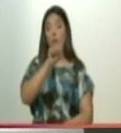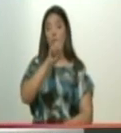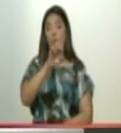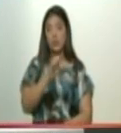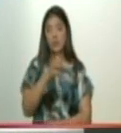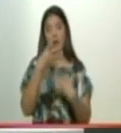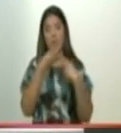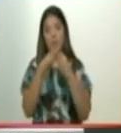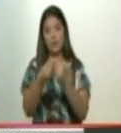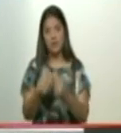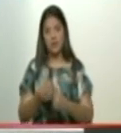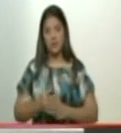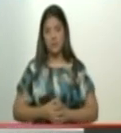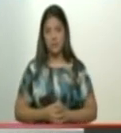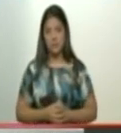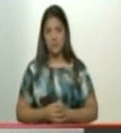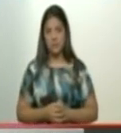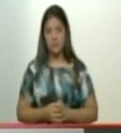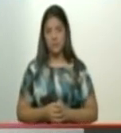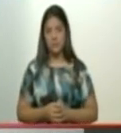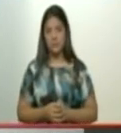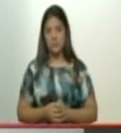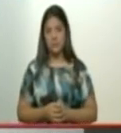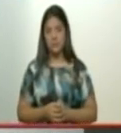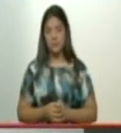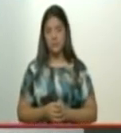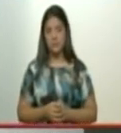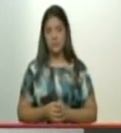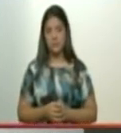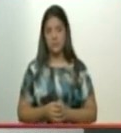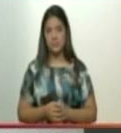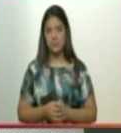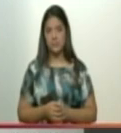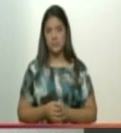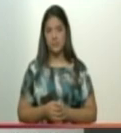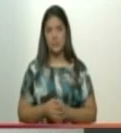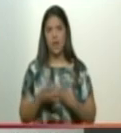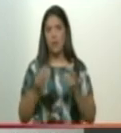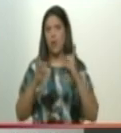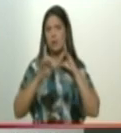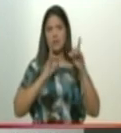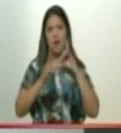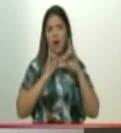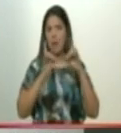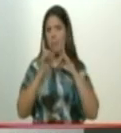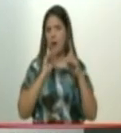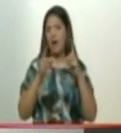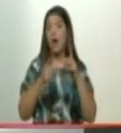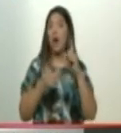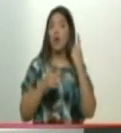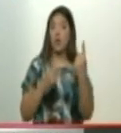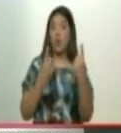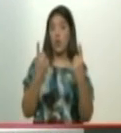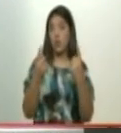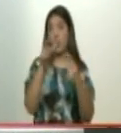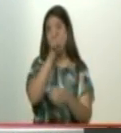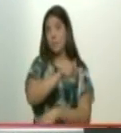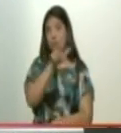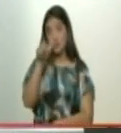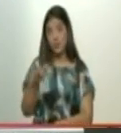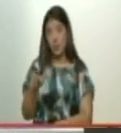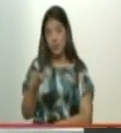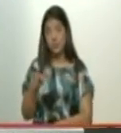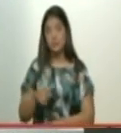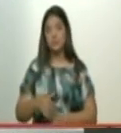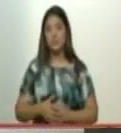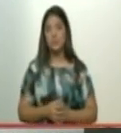le acompañaba. Se determinó el flujo de llamadas existentes del día del hecho entre el ciudadano José Rafael Pérez Venta